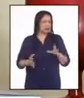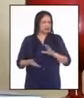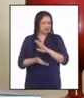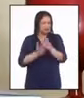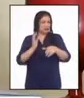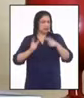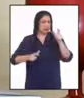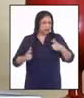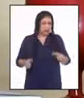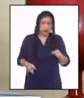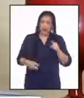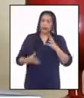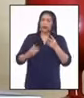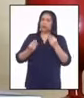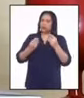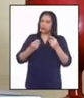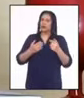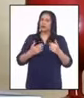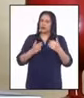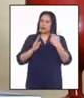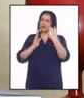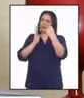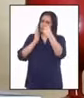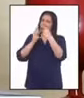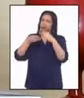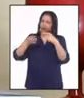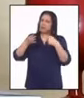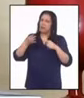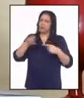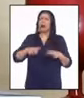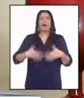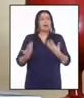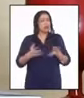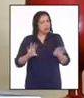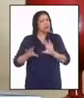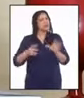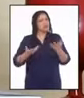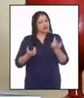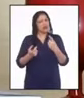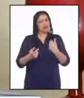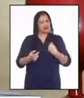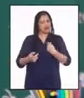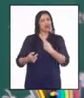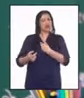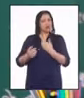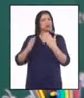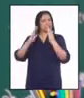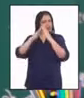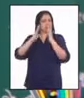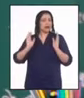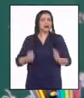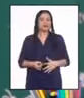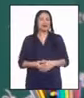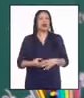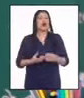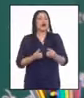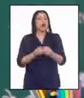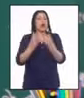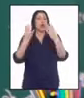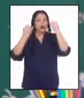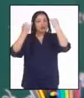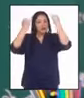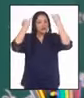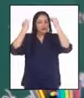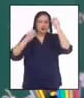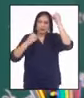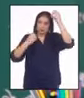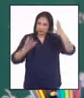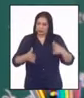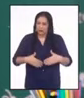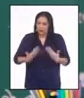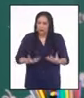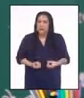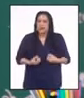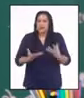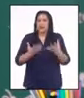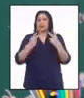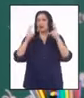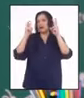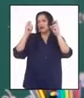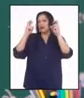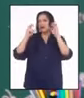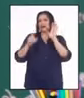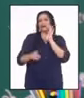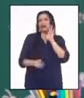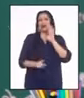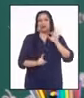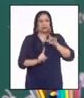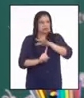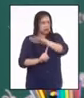de esas acciones las podemos realizar desde casa, tampoco es que sea muy difícil. ¿Cuántas ideas y opiniones se pueden generar con el tema de la